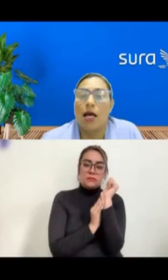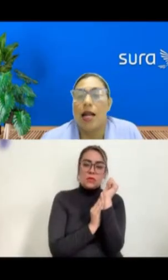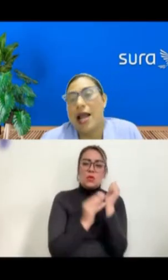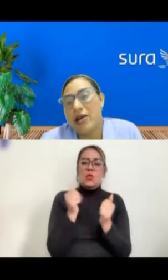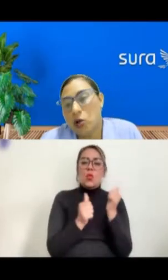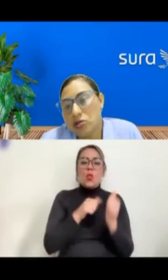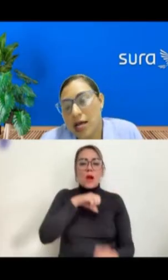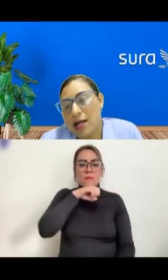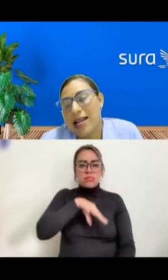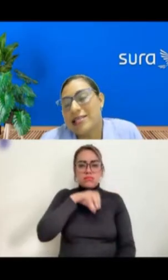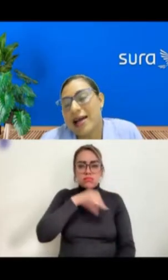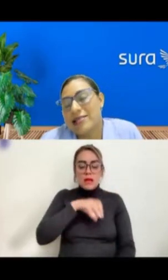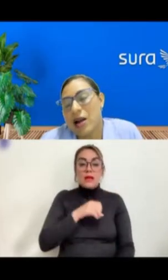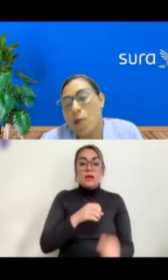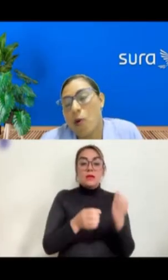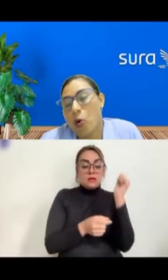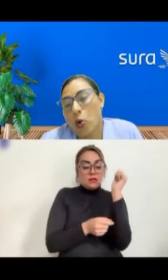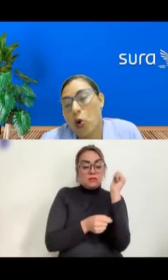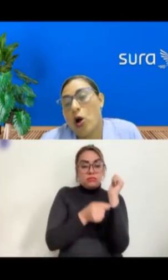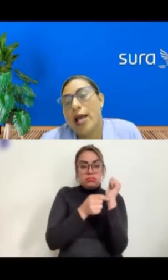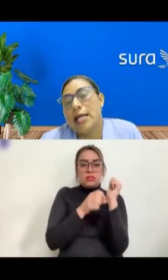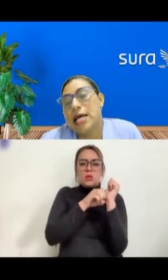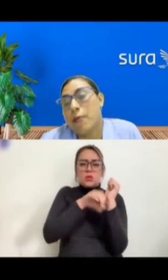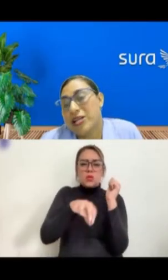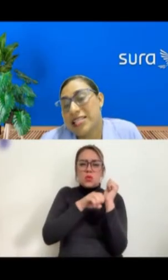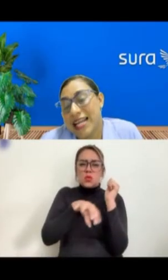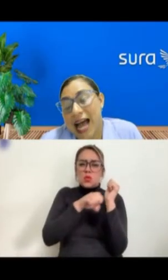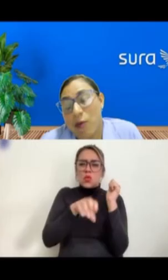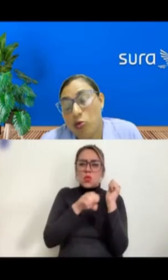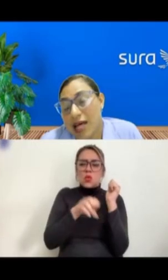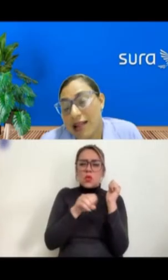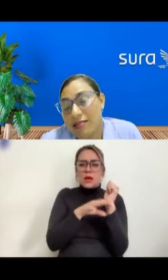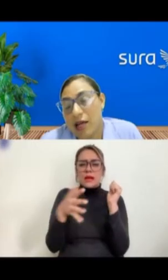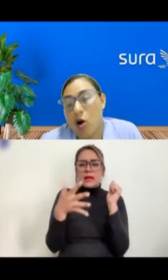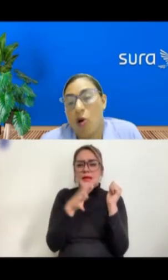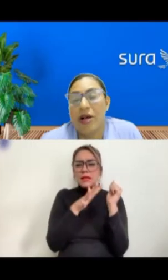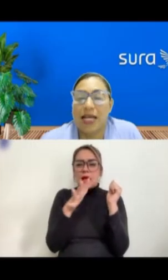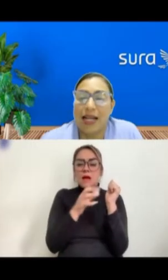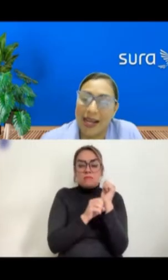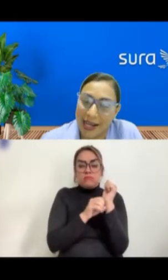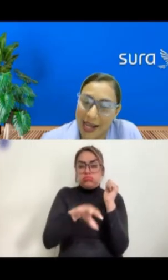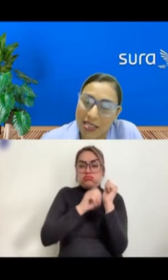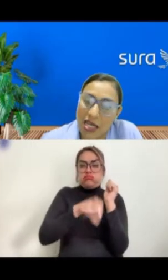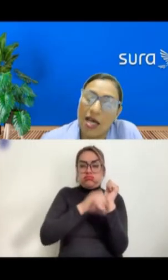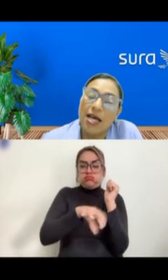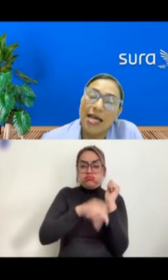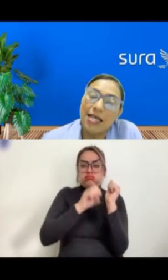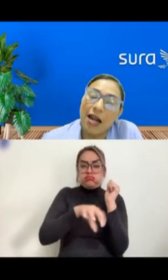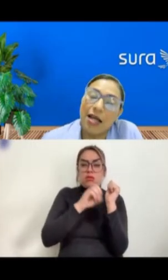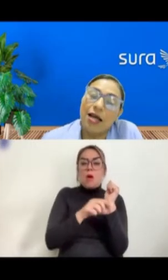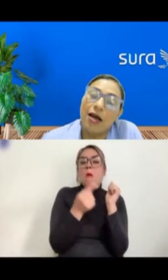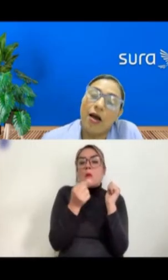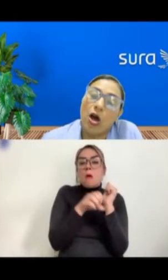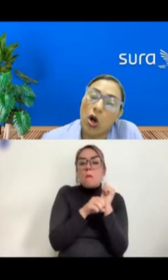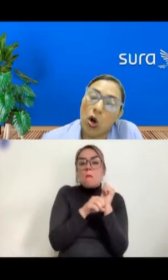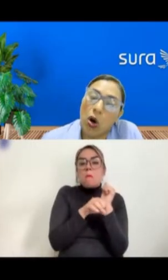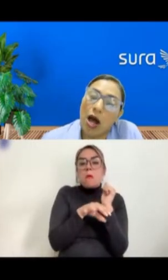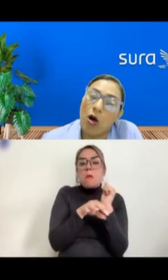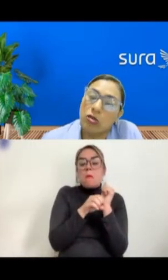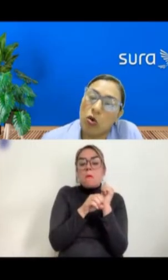hemorragia es. La venosa, la sangre sale un poco, puede salir abundante o puede salir escasa, y